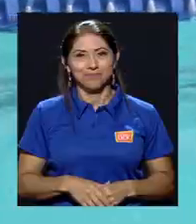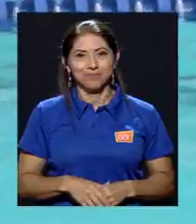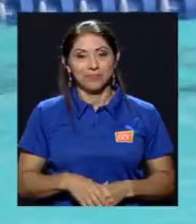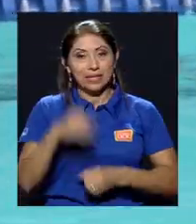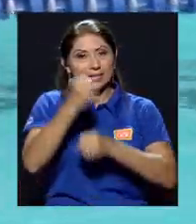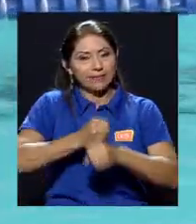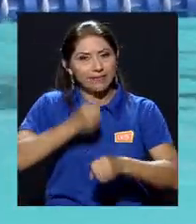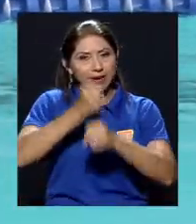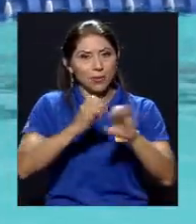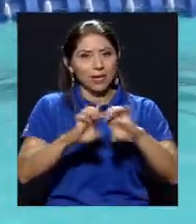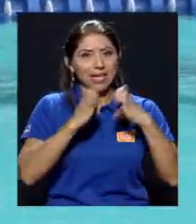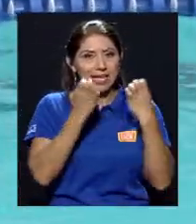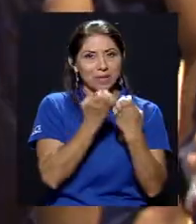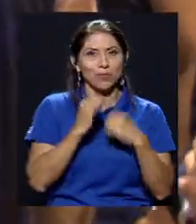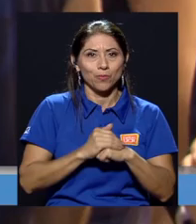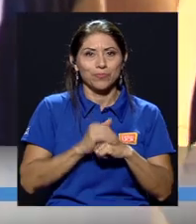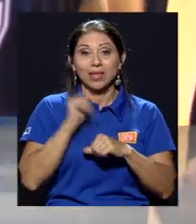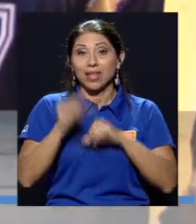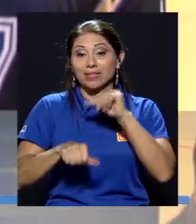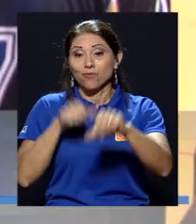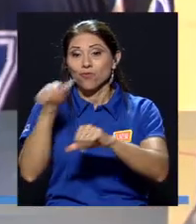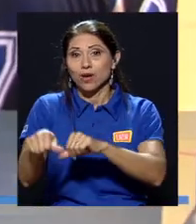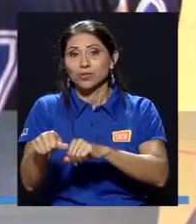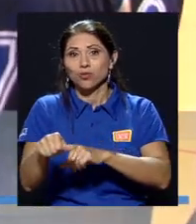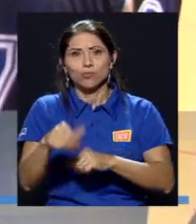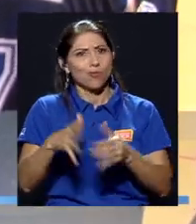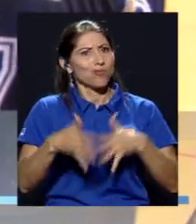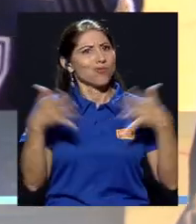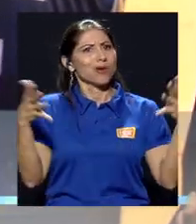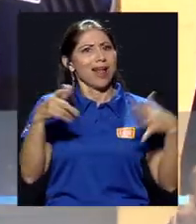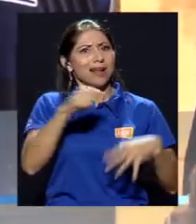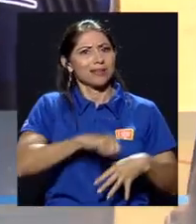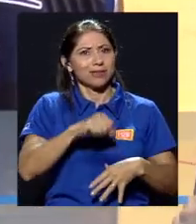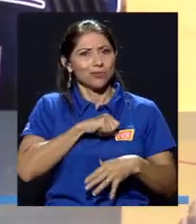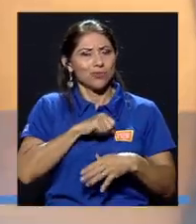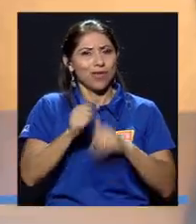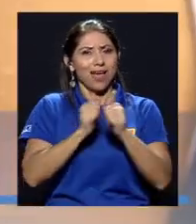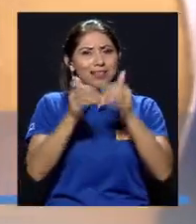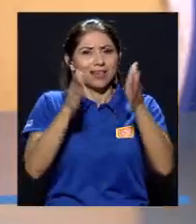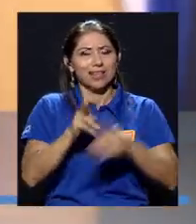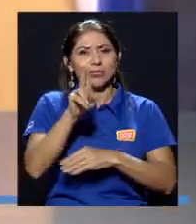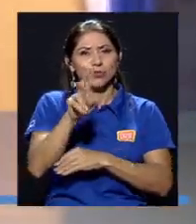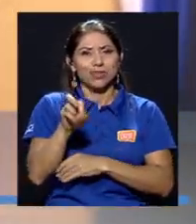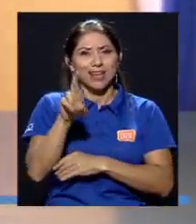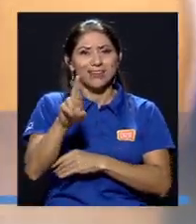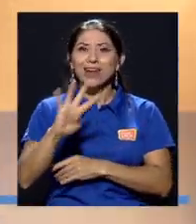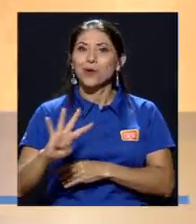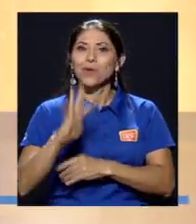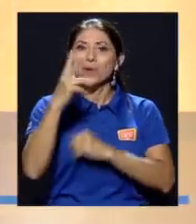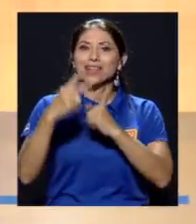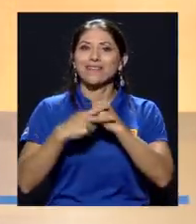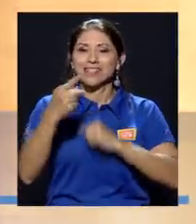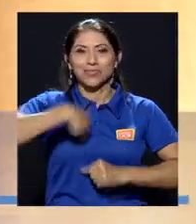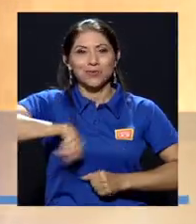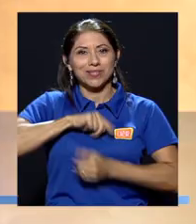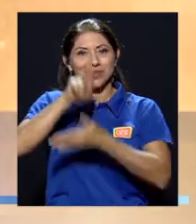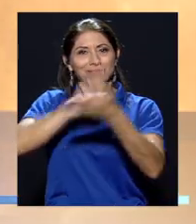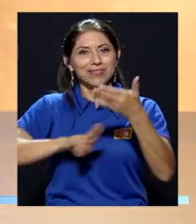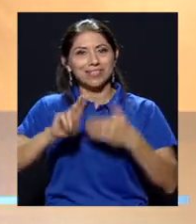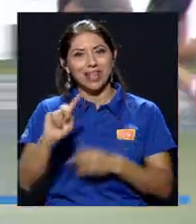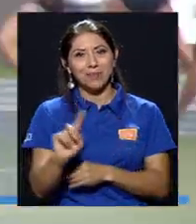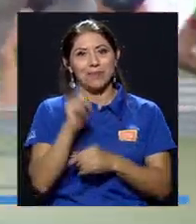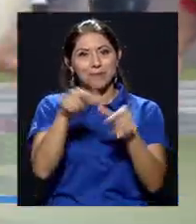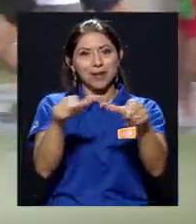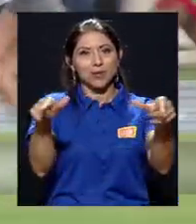El trabajo en equipo, el esfuerzo y la gran actitud de los atletas UCR hicieron que por cuarta vez nuestra alma mater se colocara en el primer lugar